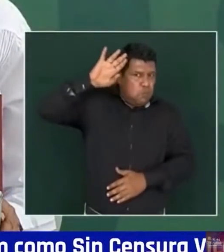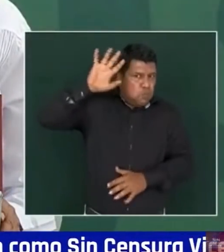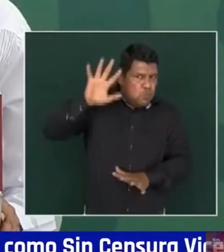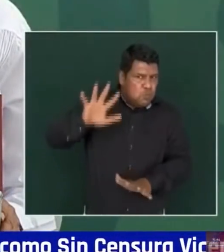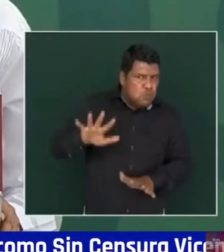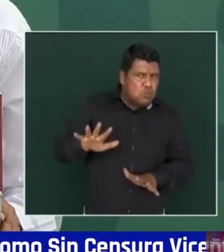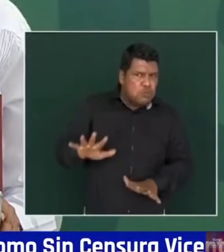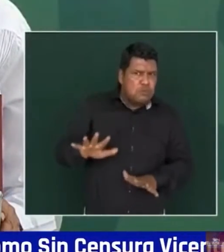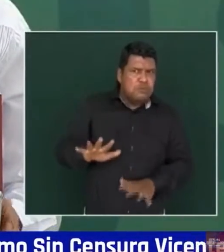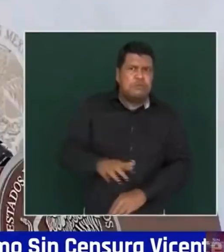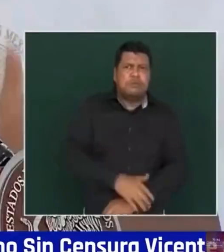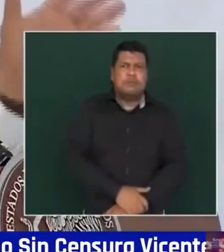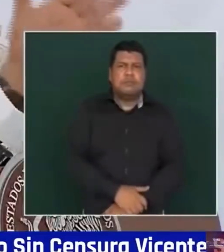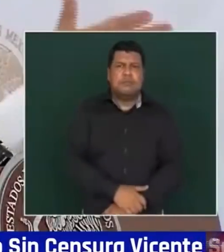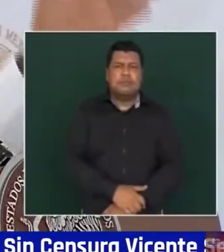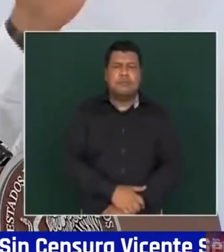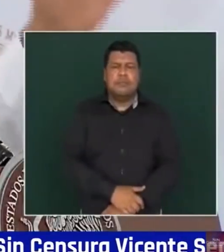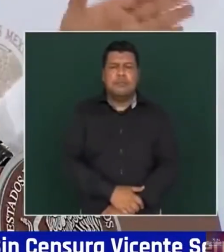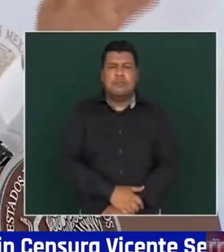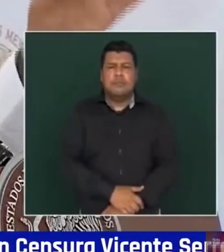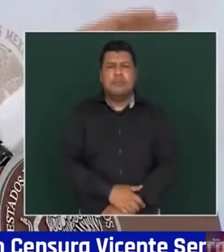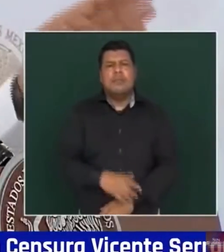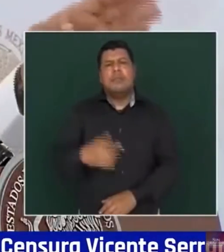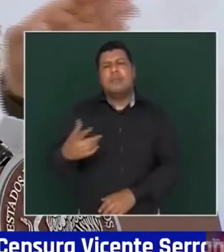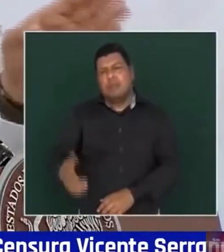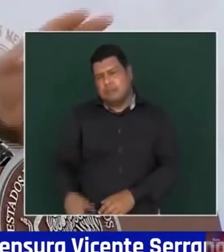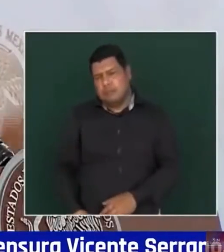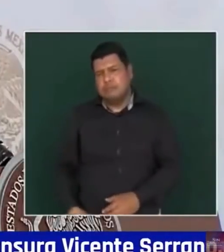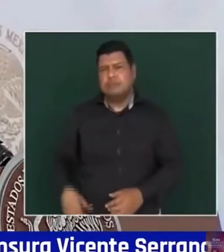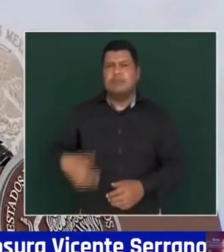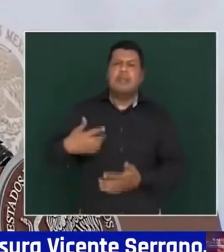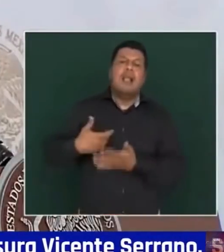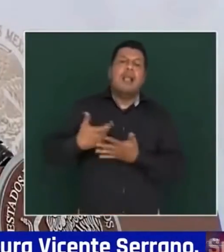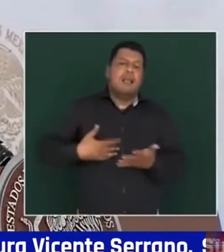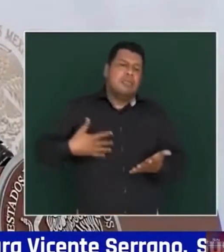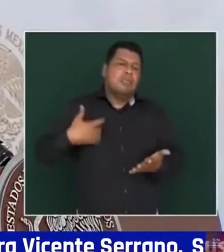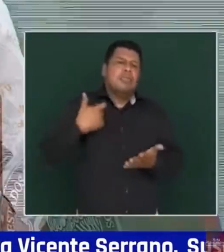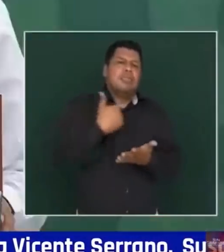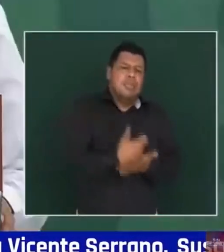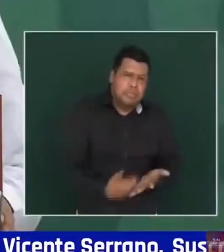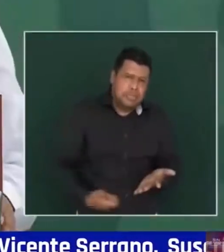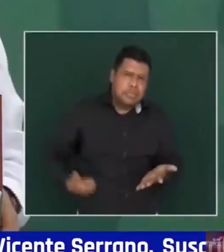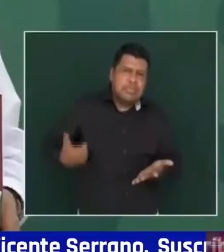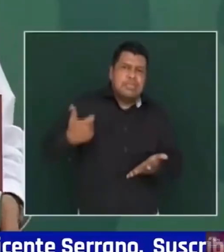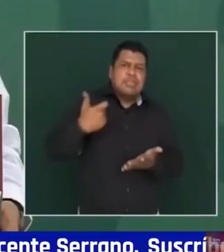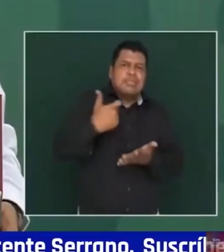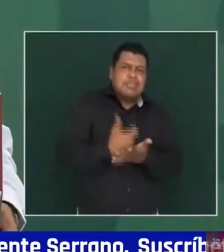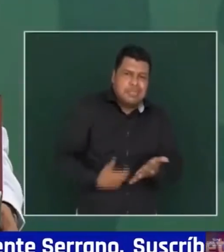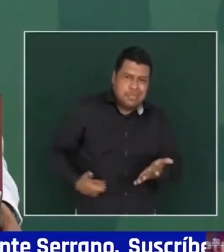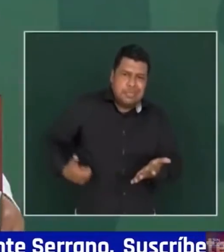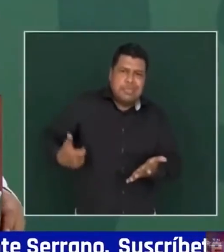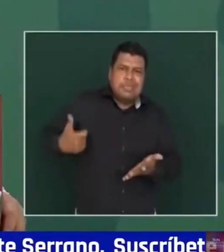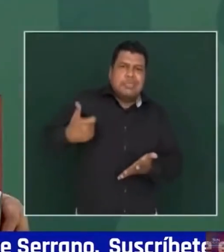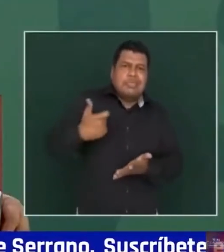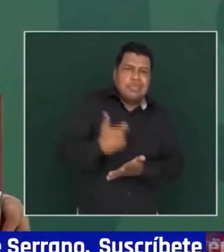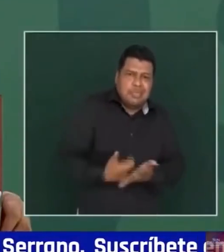es casi igual lo que está proponiendo Andrés Manuel López Obrador. Yo se lo atribuyo mucho, Vicente, a que